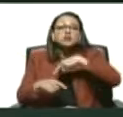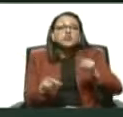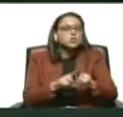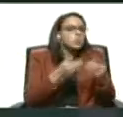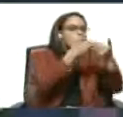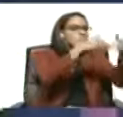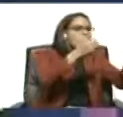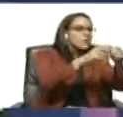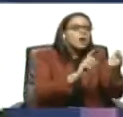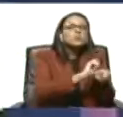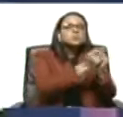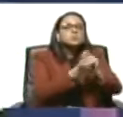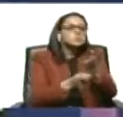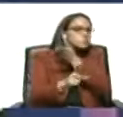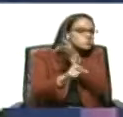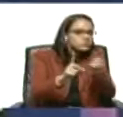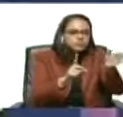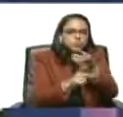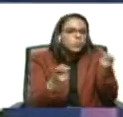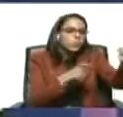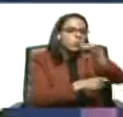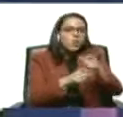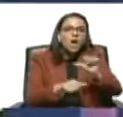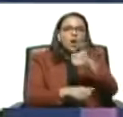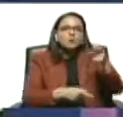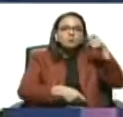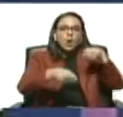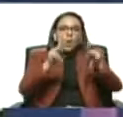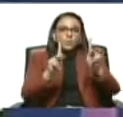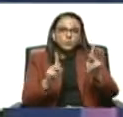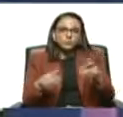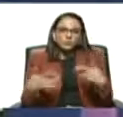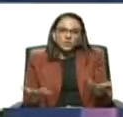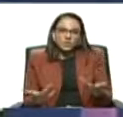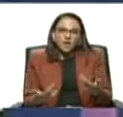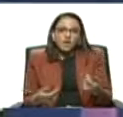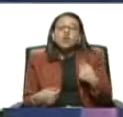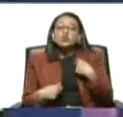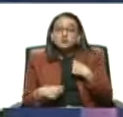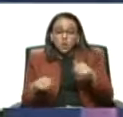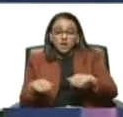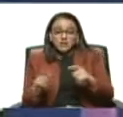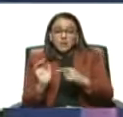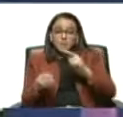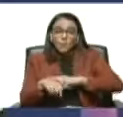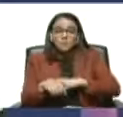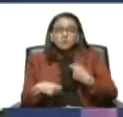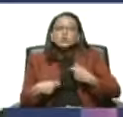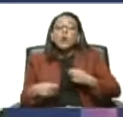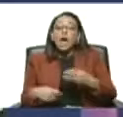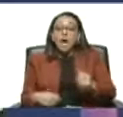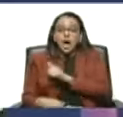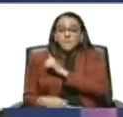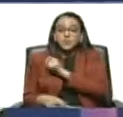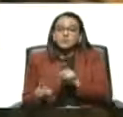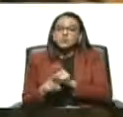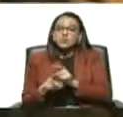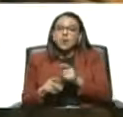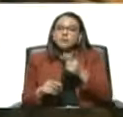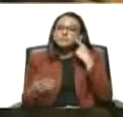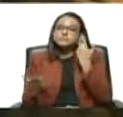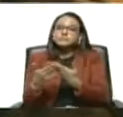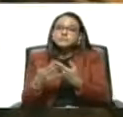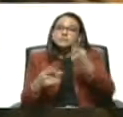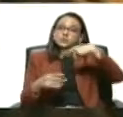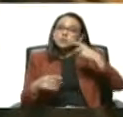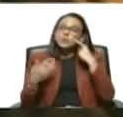pierdo la oportunidad de señalar la unión mundial de los pueblos del mundo contra el genocidio que se comete hoy